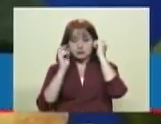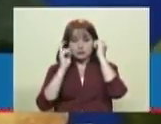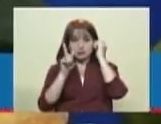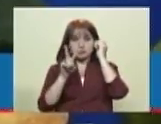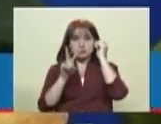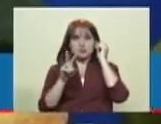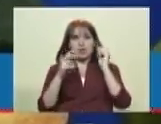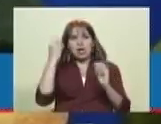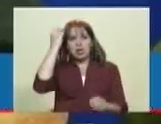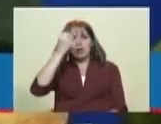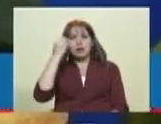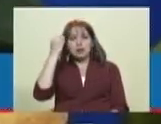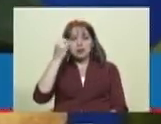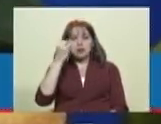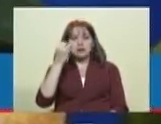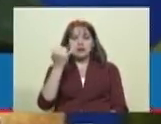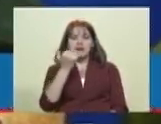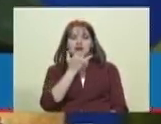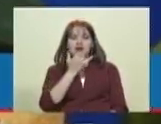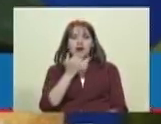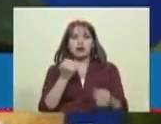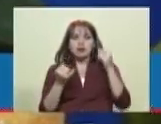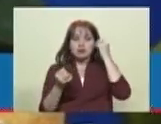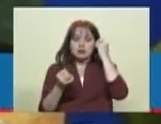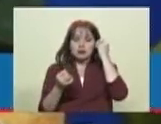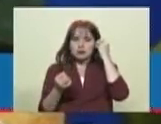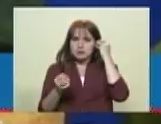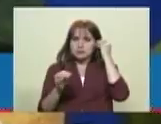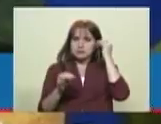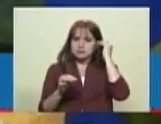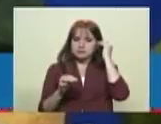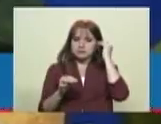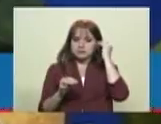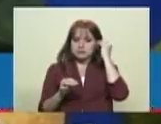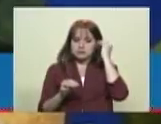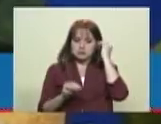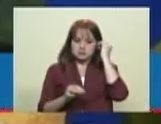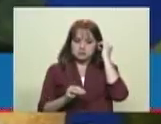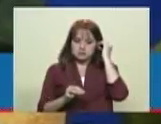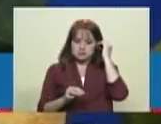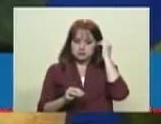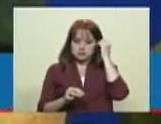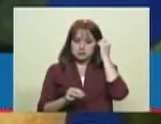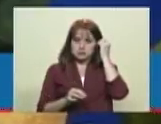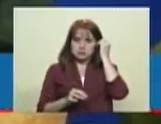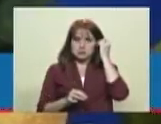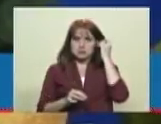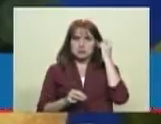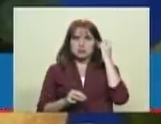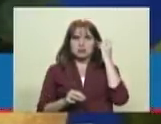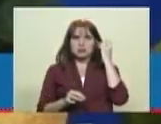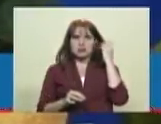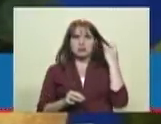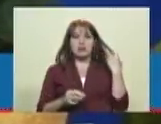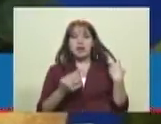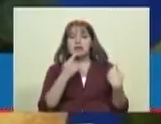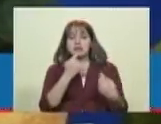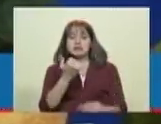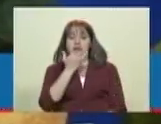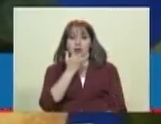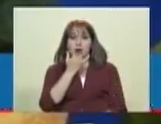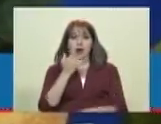yo creo que hubo un error de cálculo, Lisandro. Creo que volvieron a equivocarse con el pueblo de Venezuela, como siempre se equivocan, como se equivocaron en